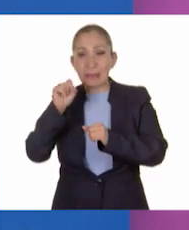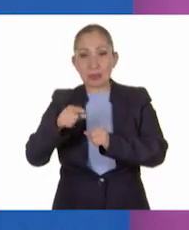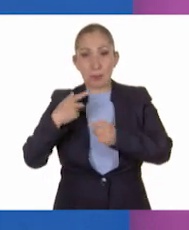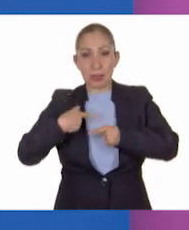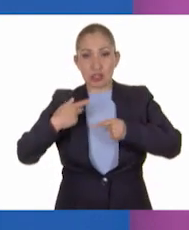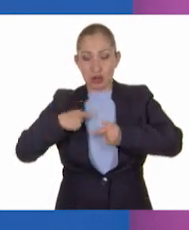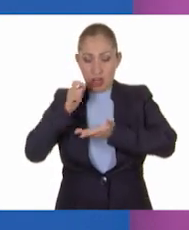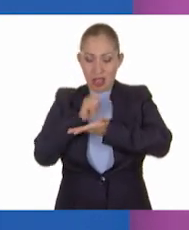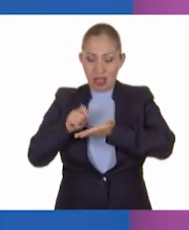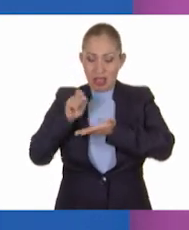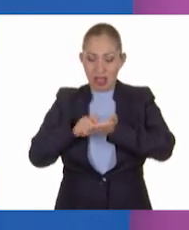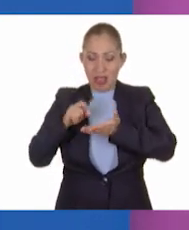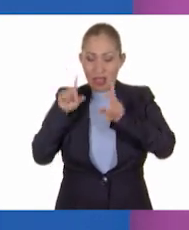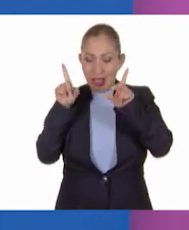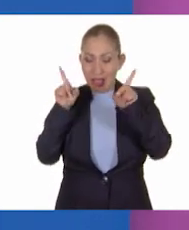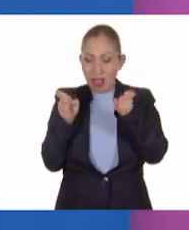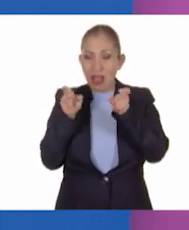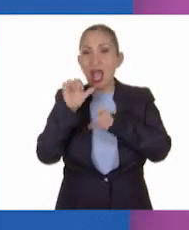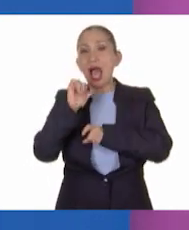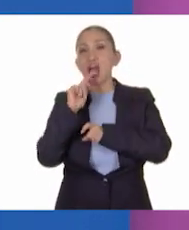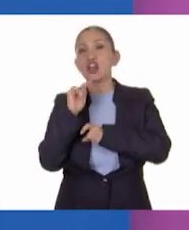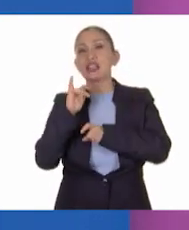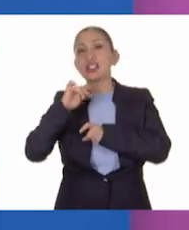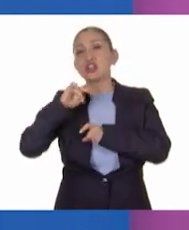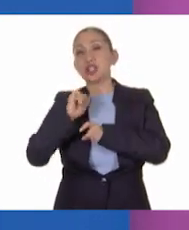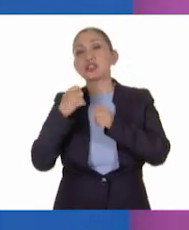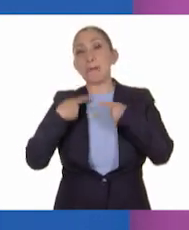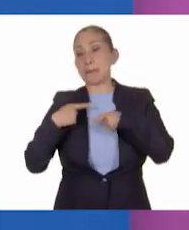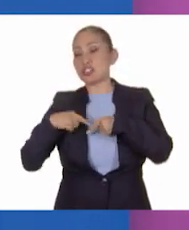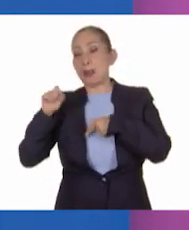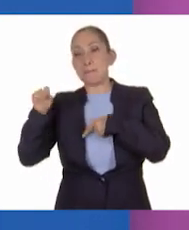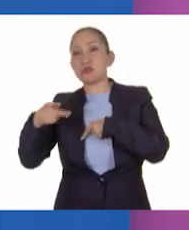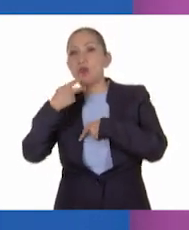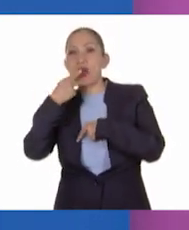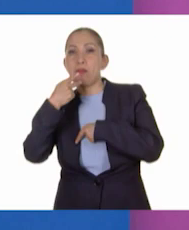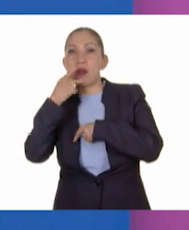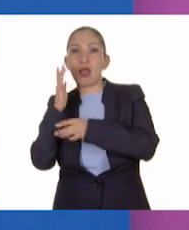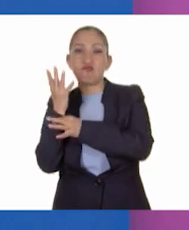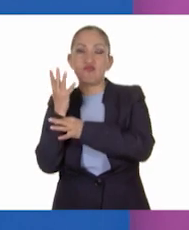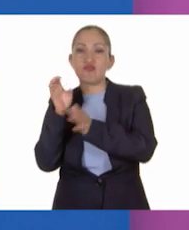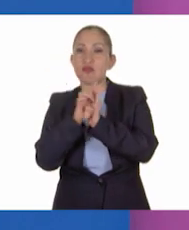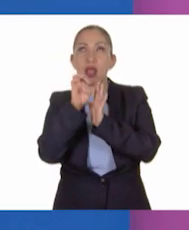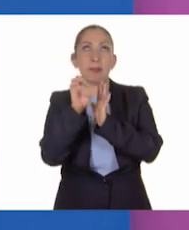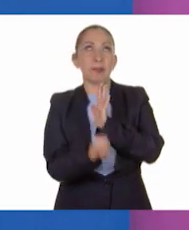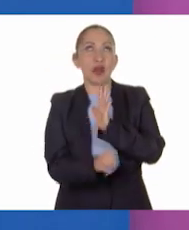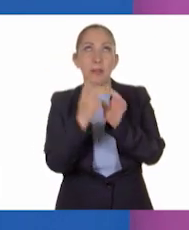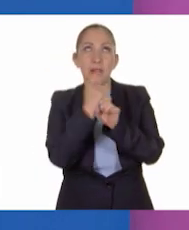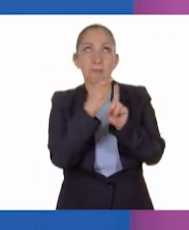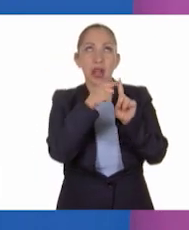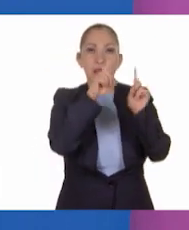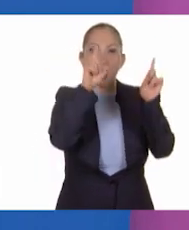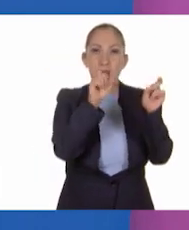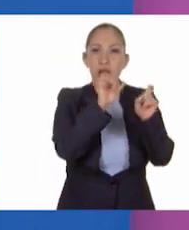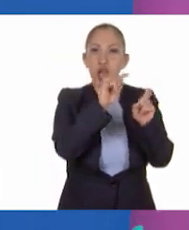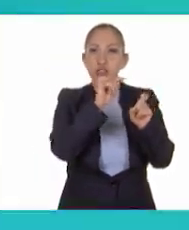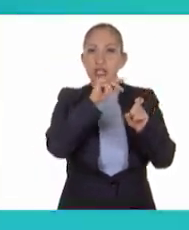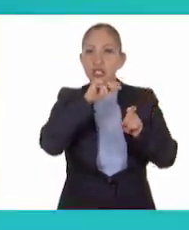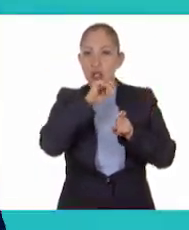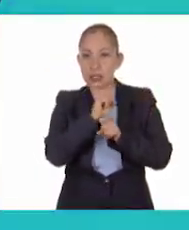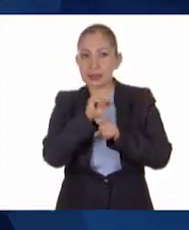autor en las acotaciones y por los personajes por medio de sus propias palabras. Un ejemplo del primer caso sería: